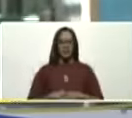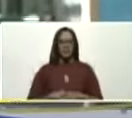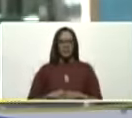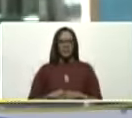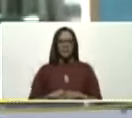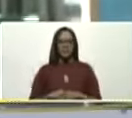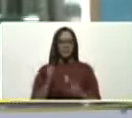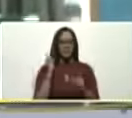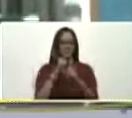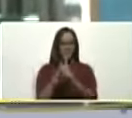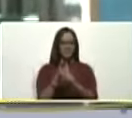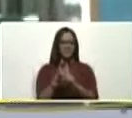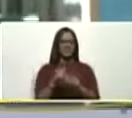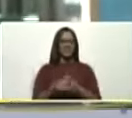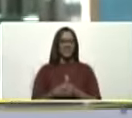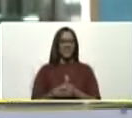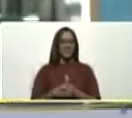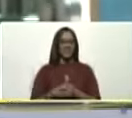Desde aquí